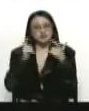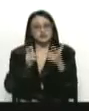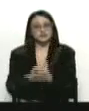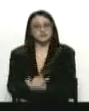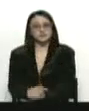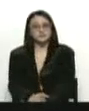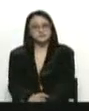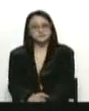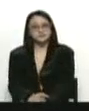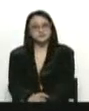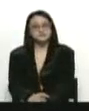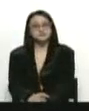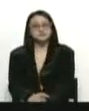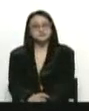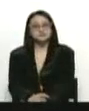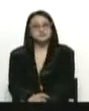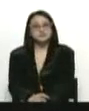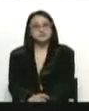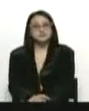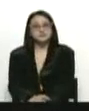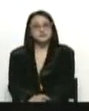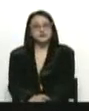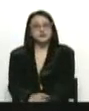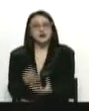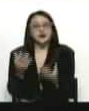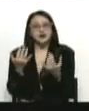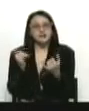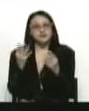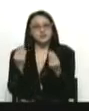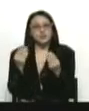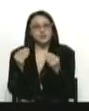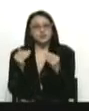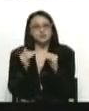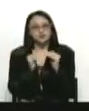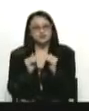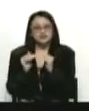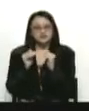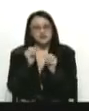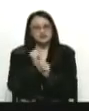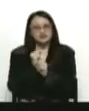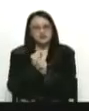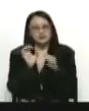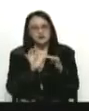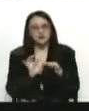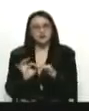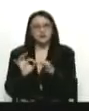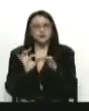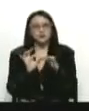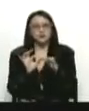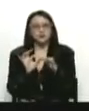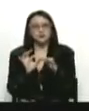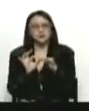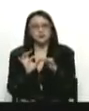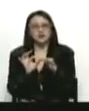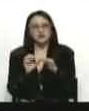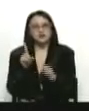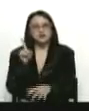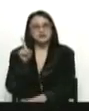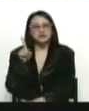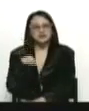Yo creo que ha habido mucho de equilibrio, mucho de trabajo colectivo y también ha